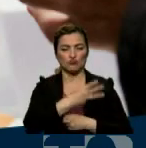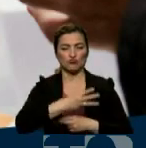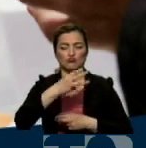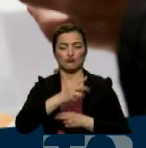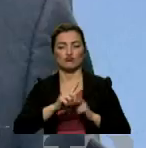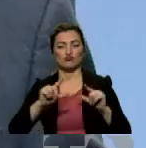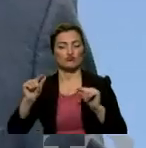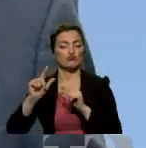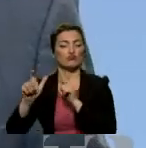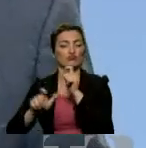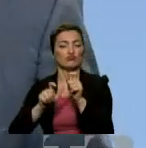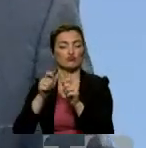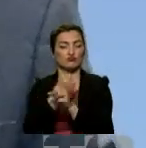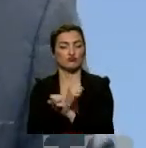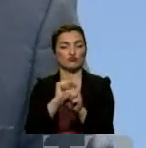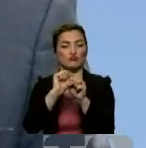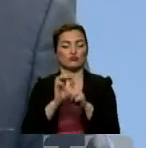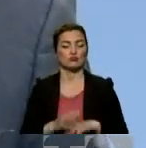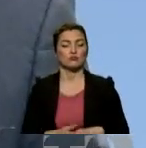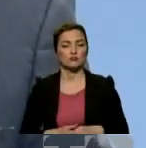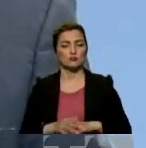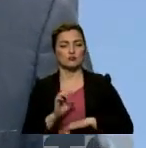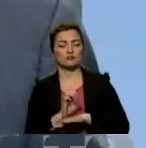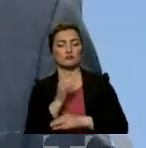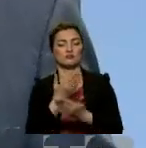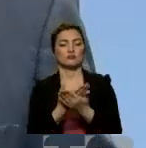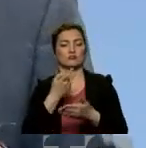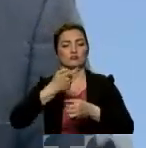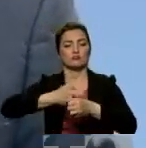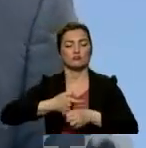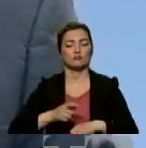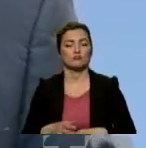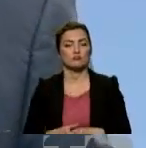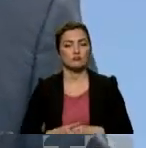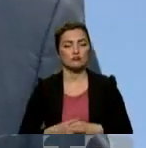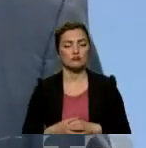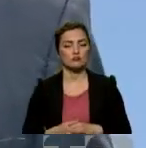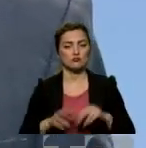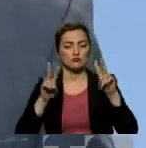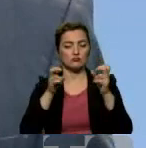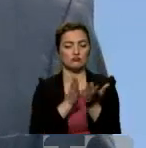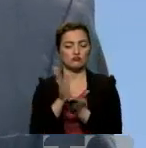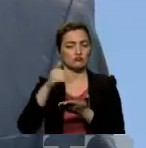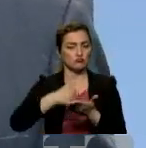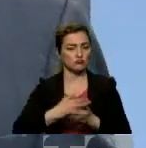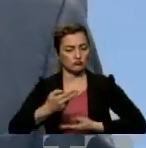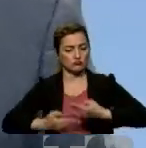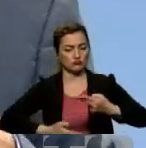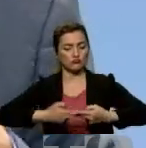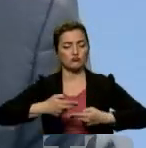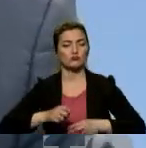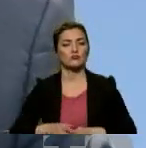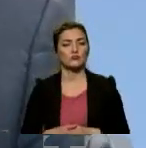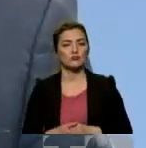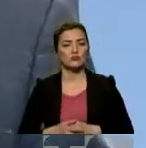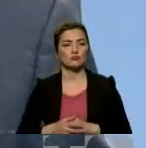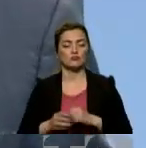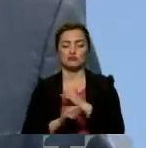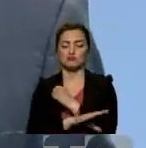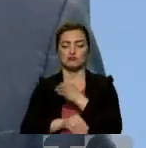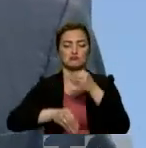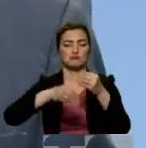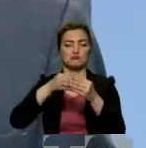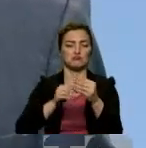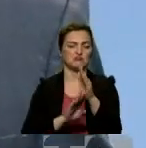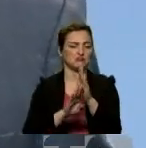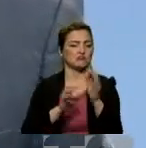defensa. El Ecuador tiene planteamientos muy específicos, por ejemplo, en temas de acceso al mercado, en temas de promoción de